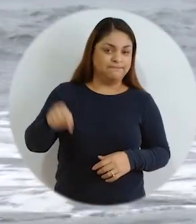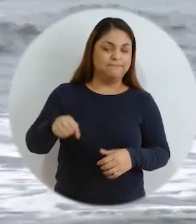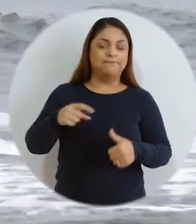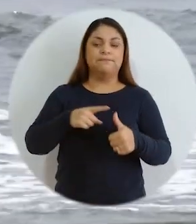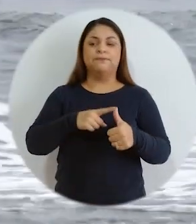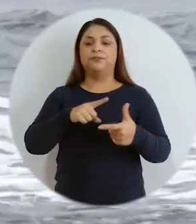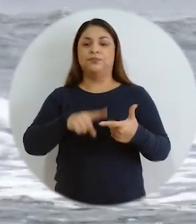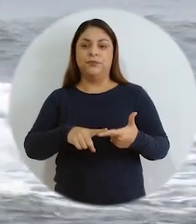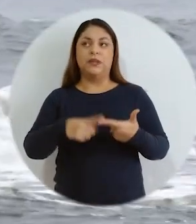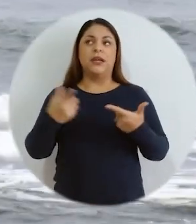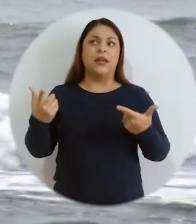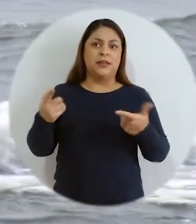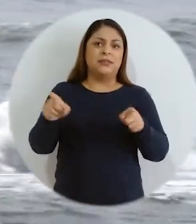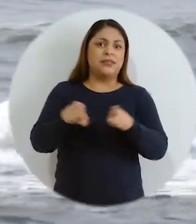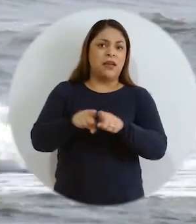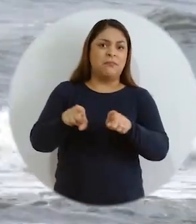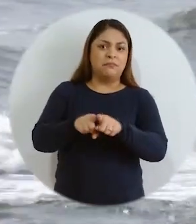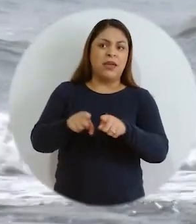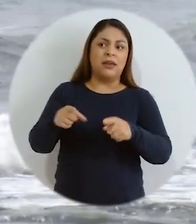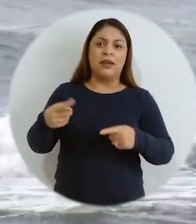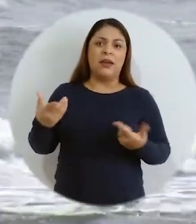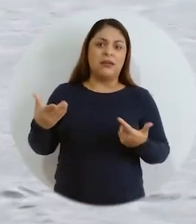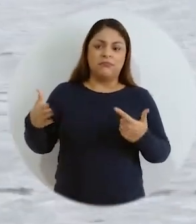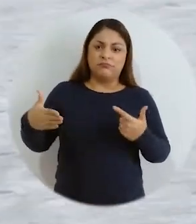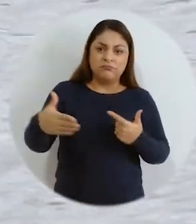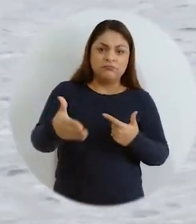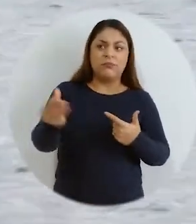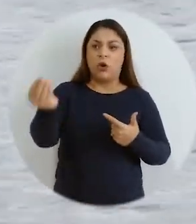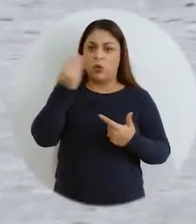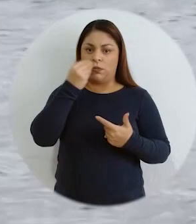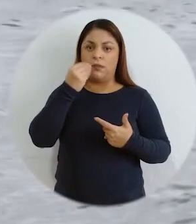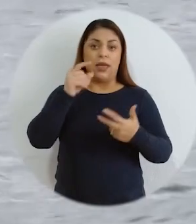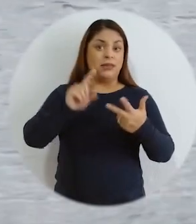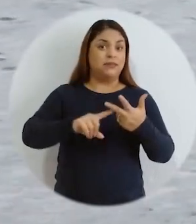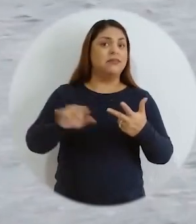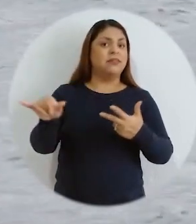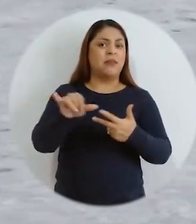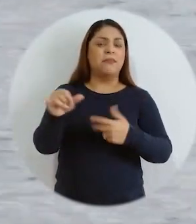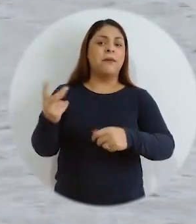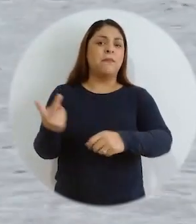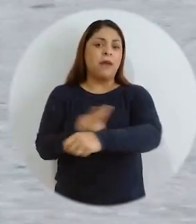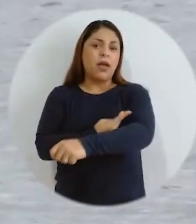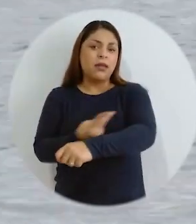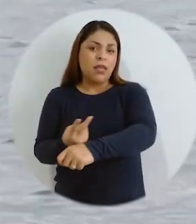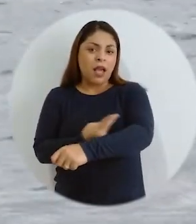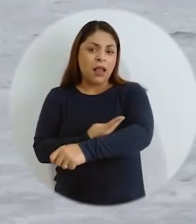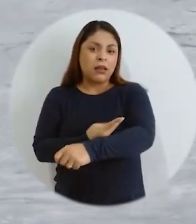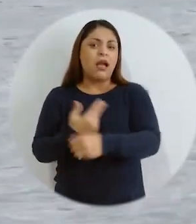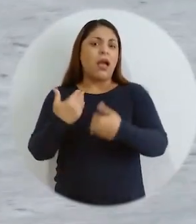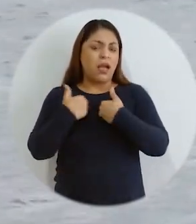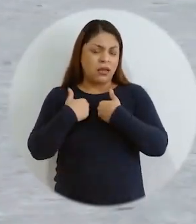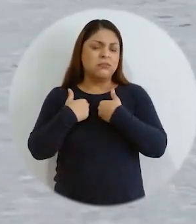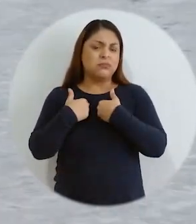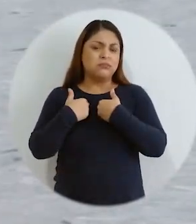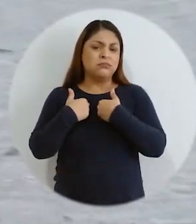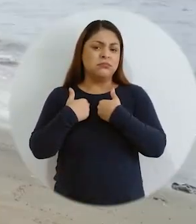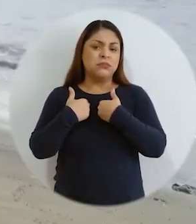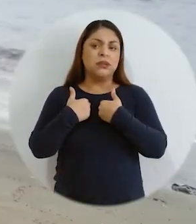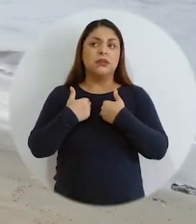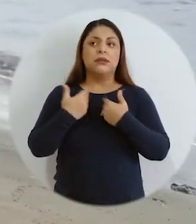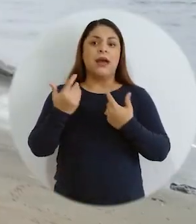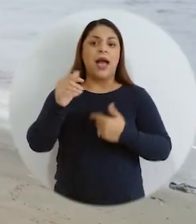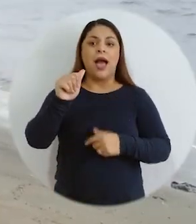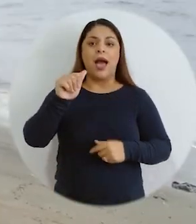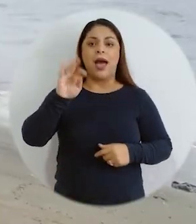alimentos, pensemos, ¿verdad?, en la proteína animal, pero también una cantidad importante de proteína vegetal. Claro. Pensemos en toda esa